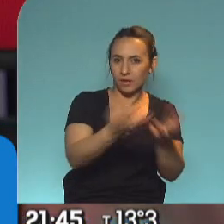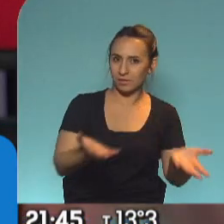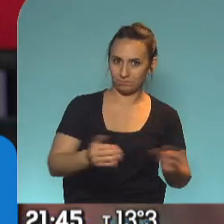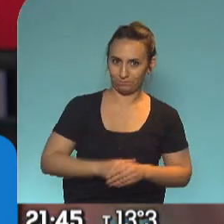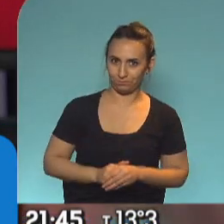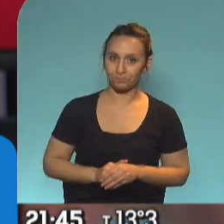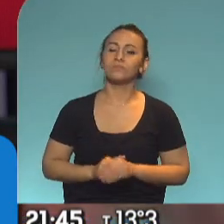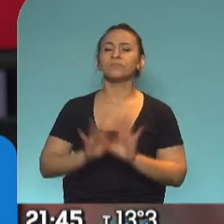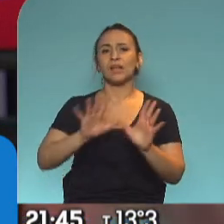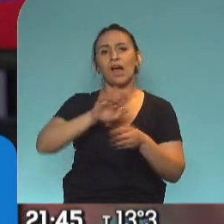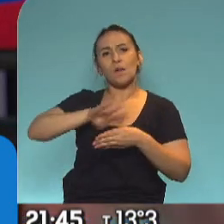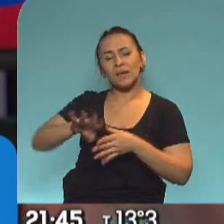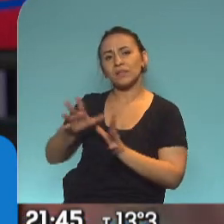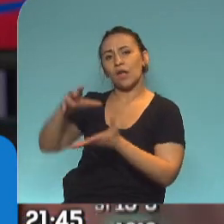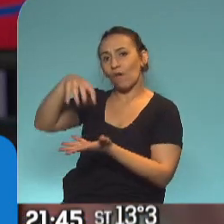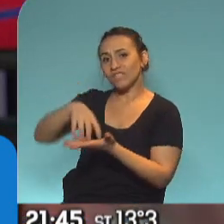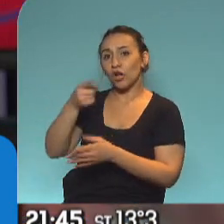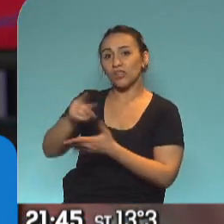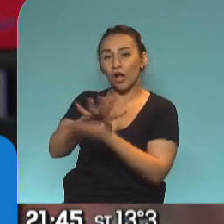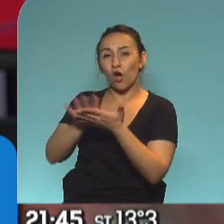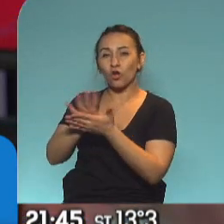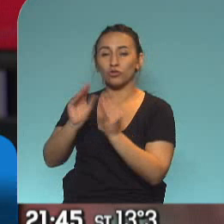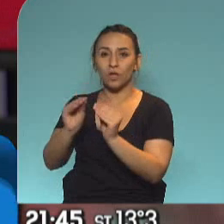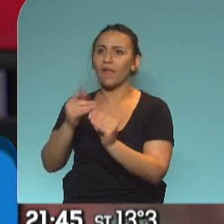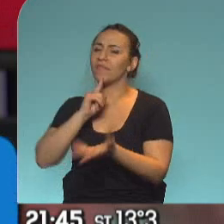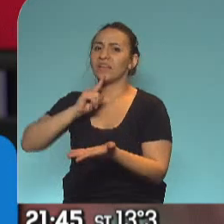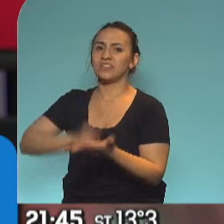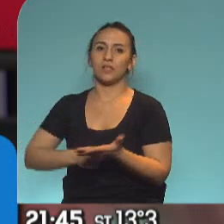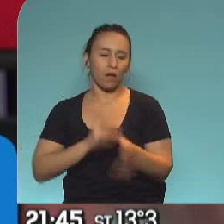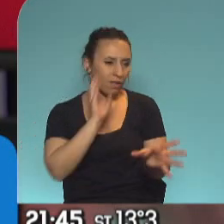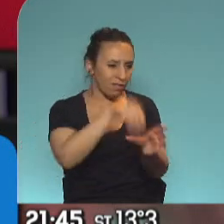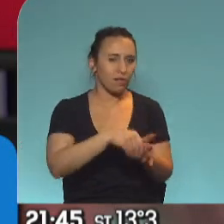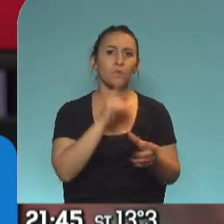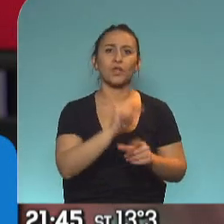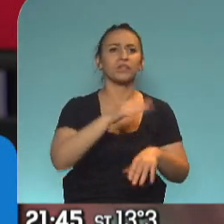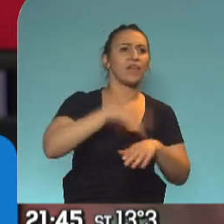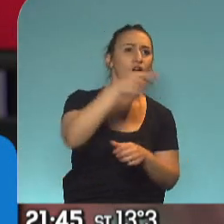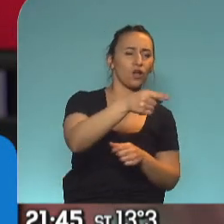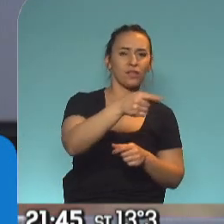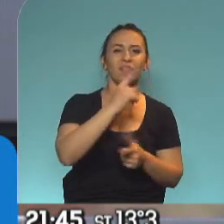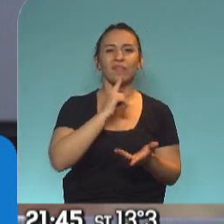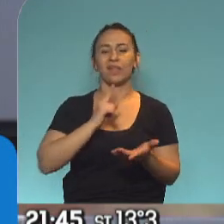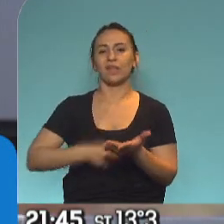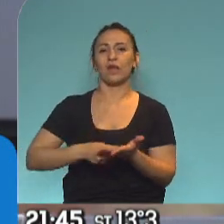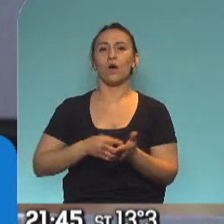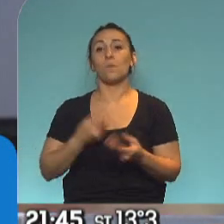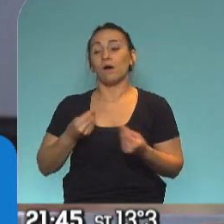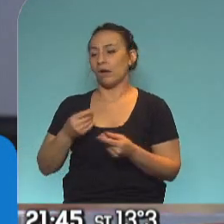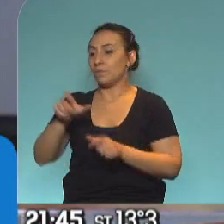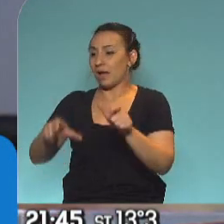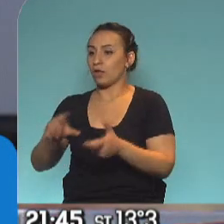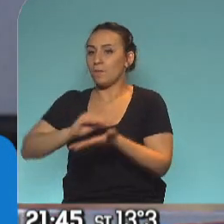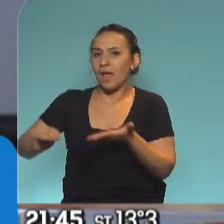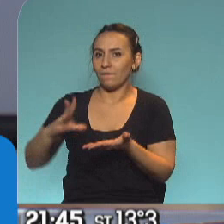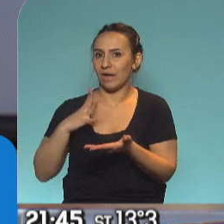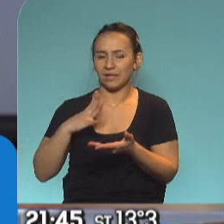Oficina Anticorrupción había decidido dejar de ser querellante porque no tiene gente, porque le falta personal. No, bueno, ahí recortaron un razonamiento